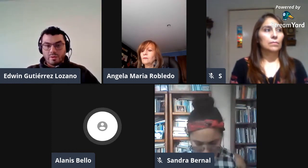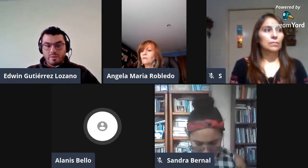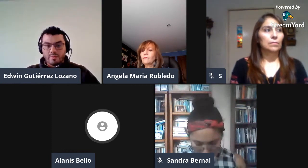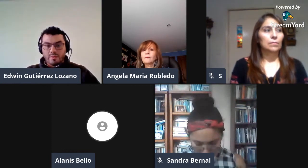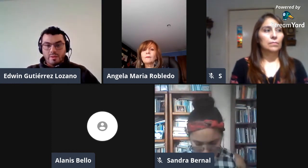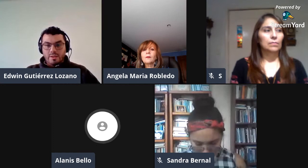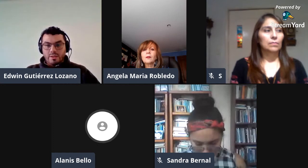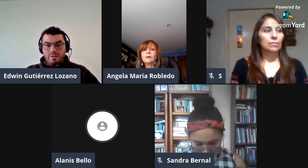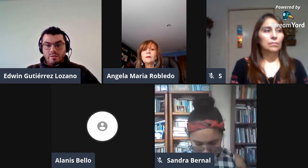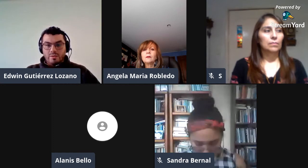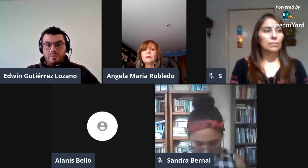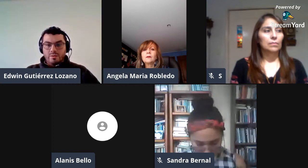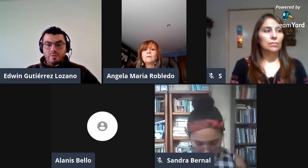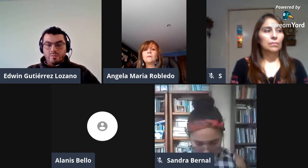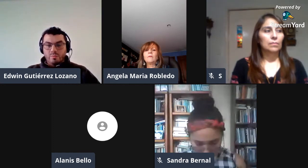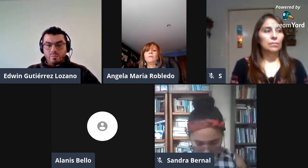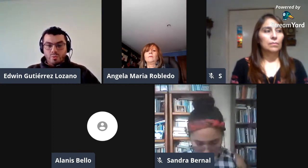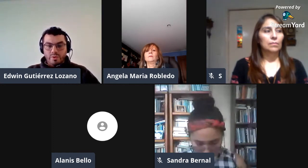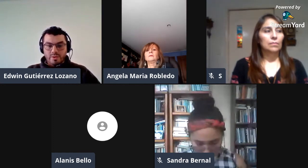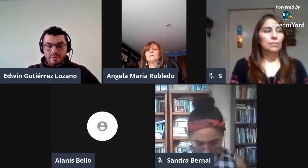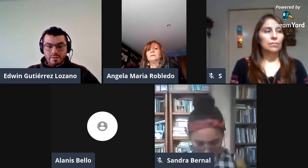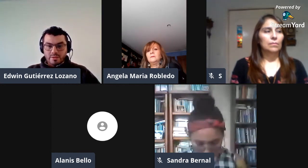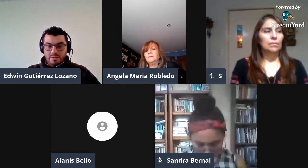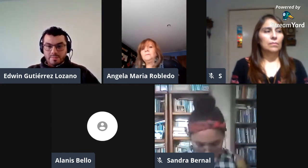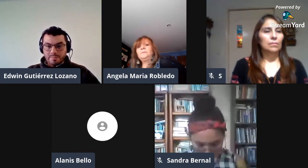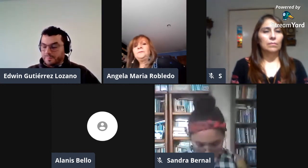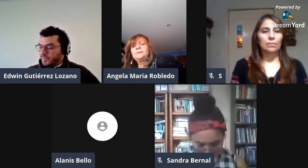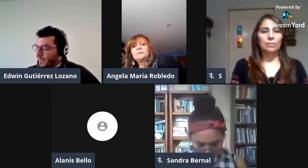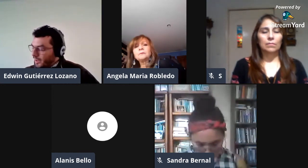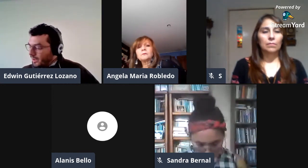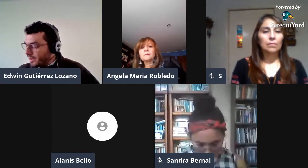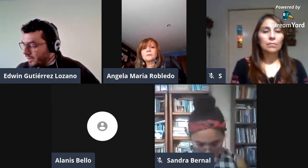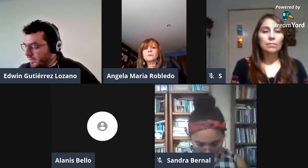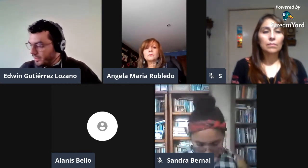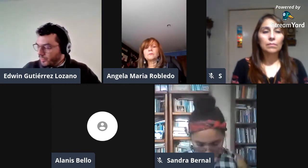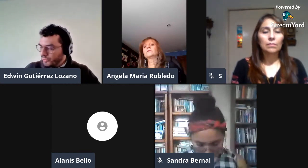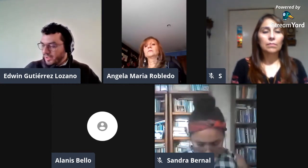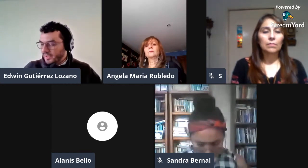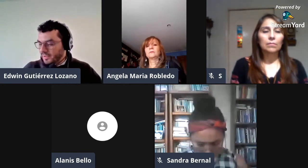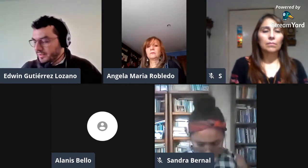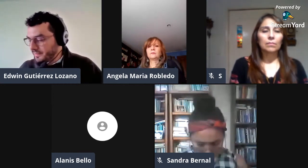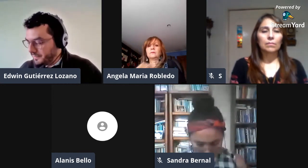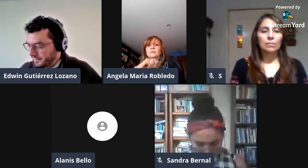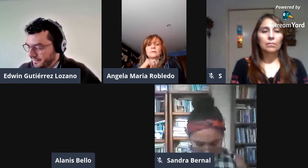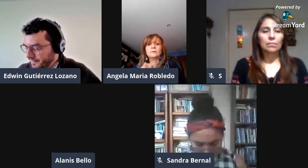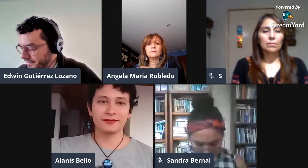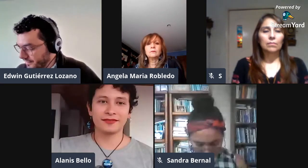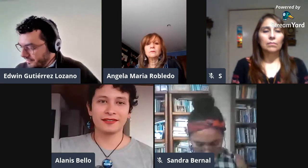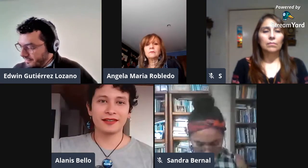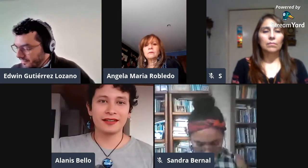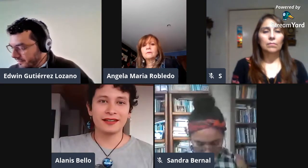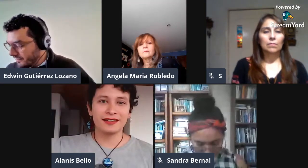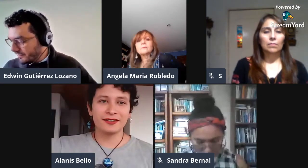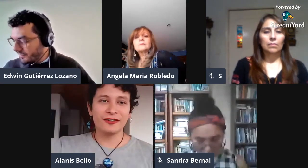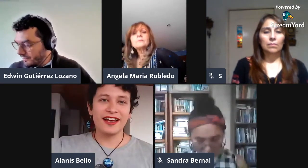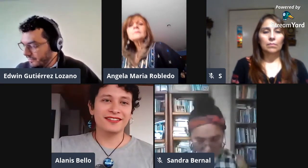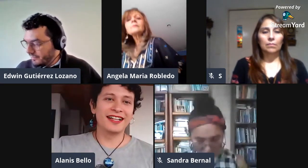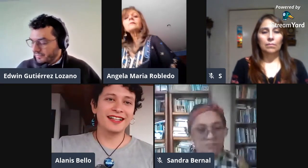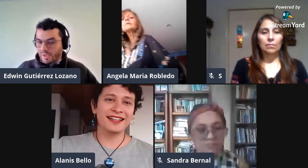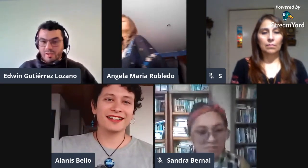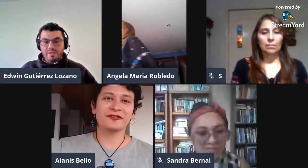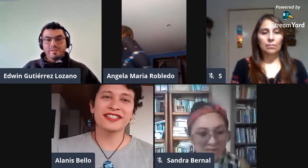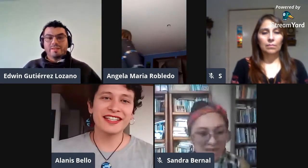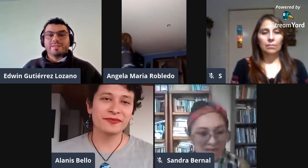Ahorita calentamos las quesitas. Buenas. Ya vimos a Alanis.